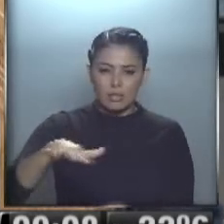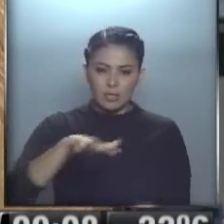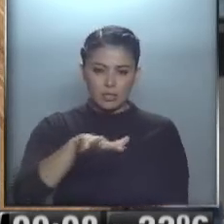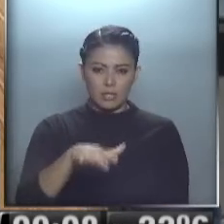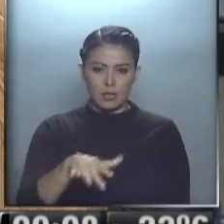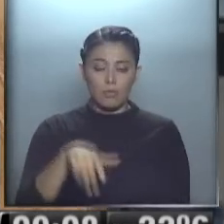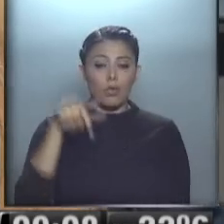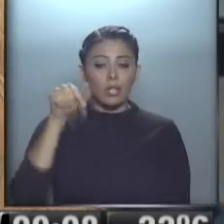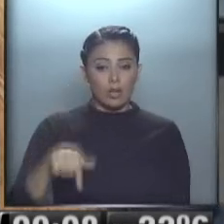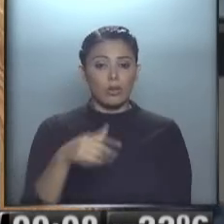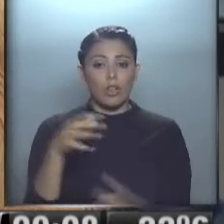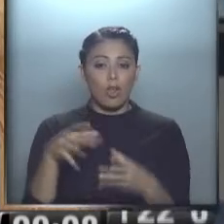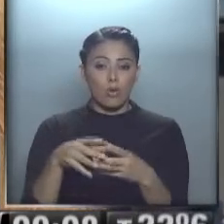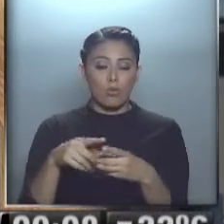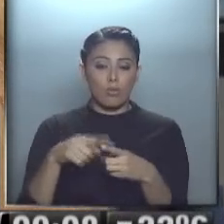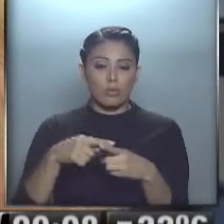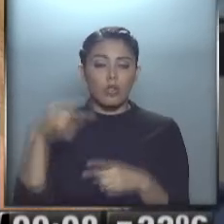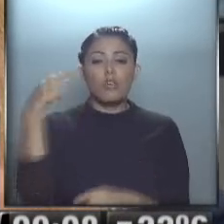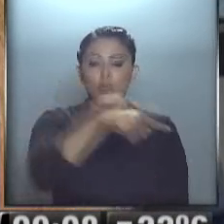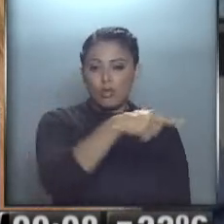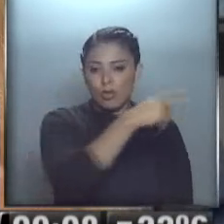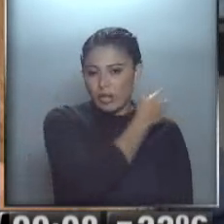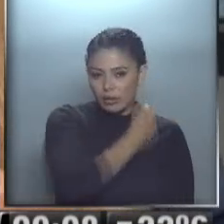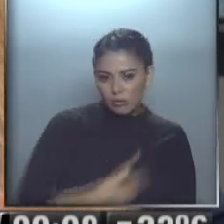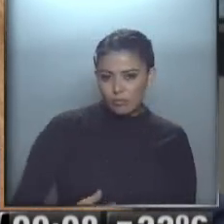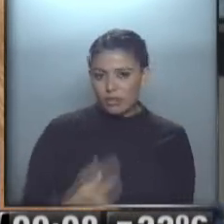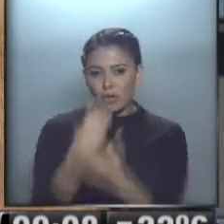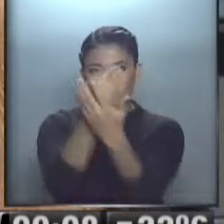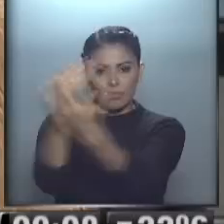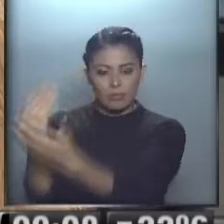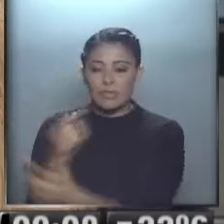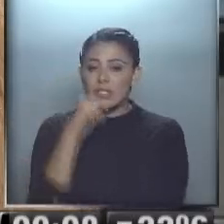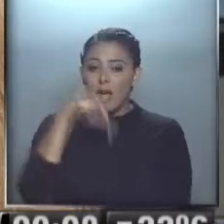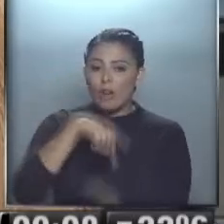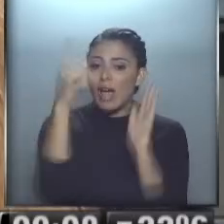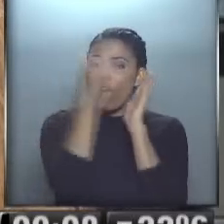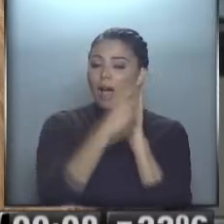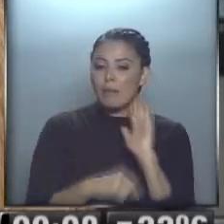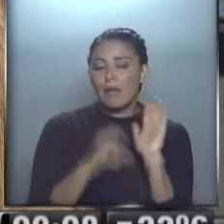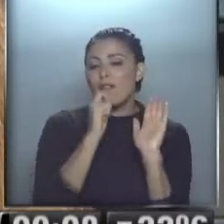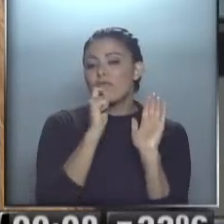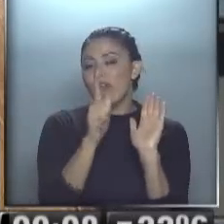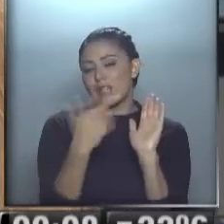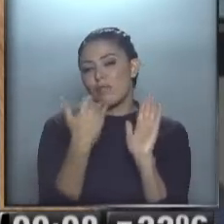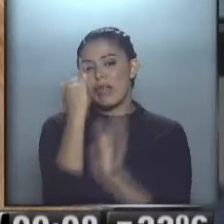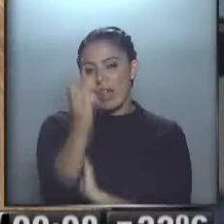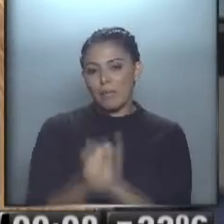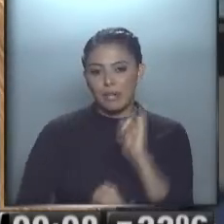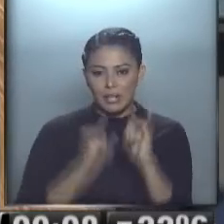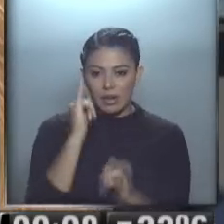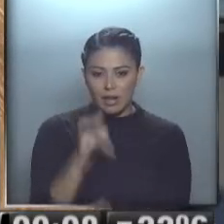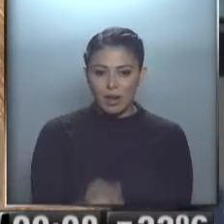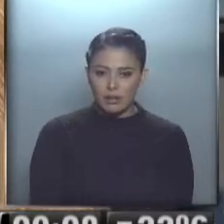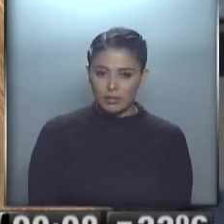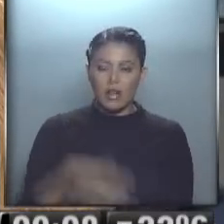están gobernados por el anti chavismo si uno tuviera un mapa aquí de Caracas esto sería muy fácil de explicar e